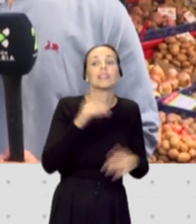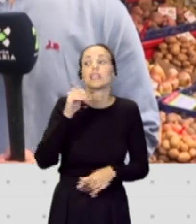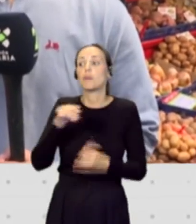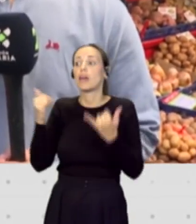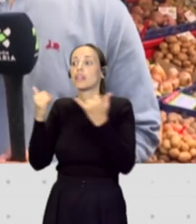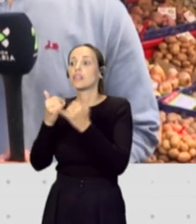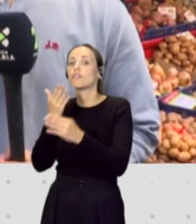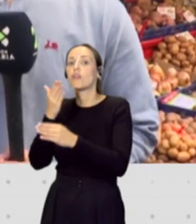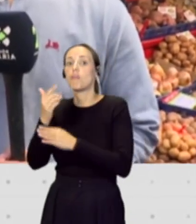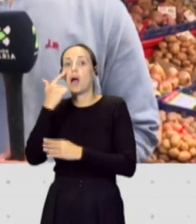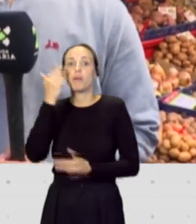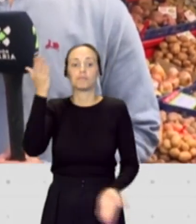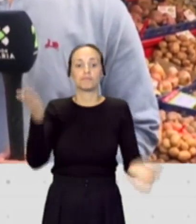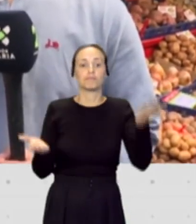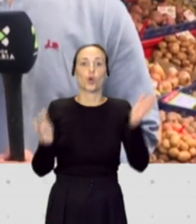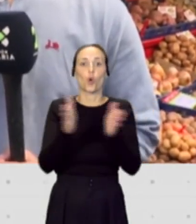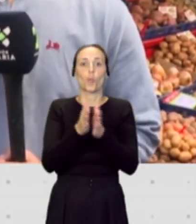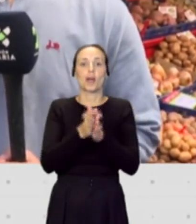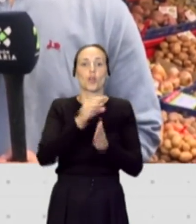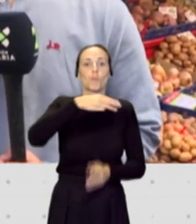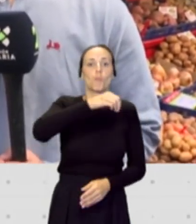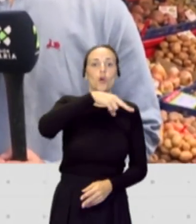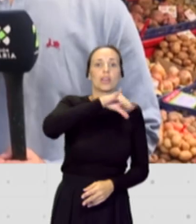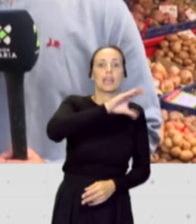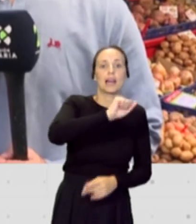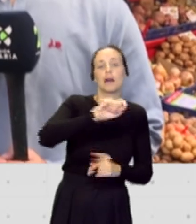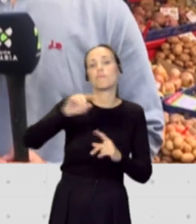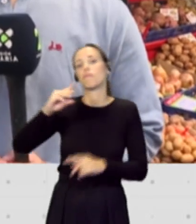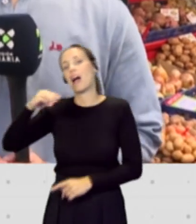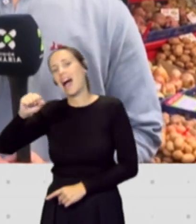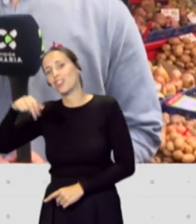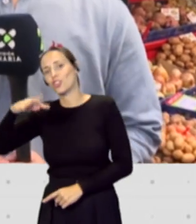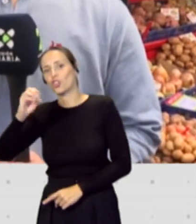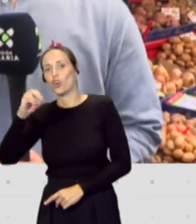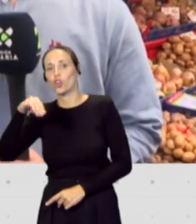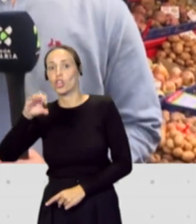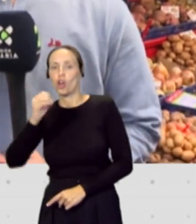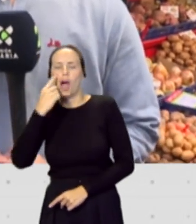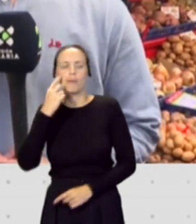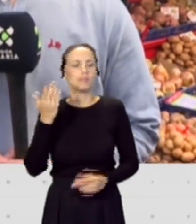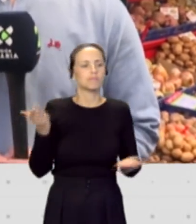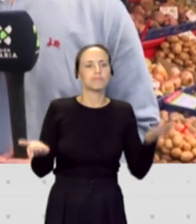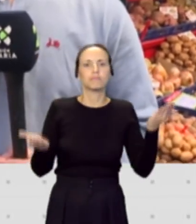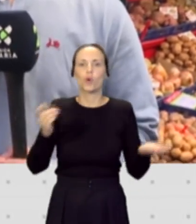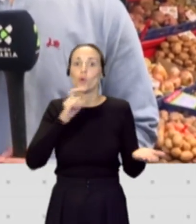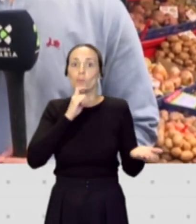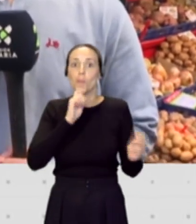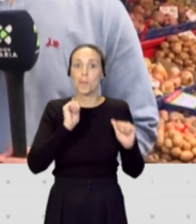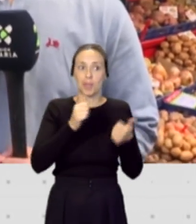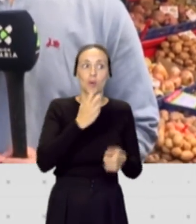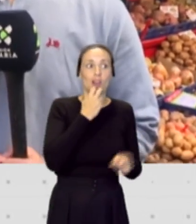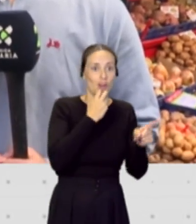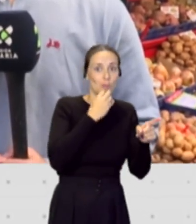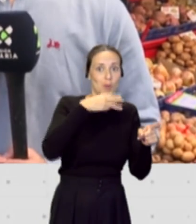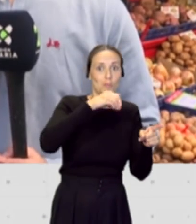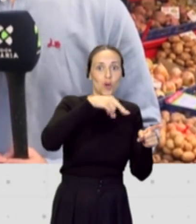nuestros compañeros por un lado Mónica darias y por otro lado Antonio cárdenes si les parece podemos empezar por la gomera con nuestra compañera